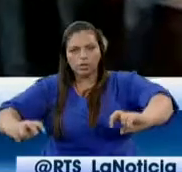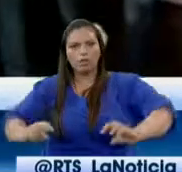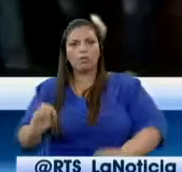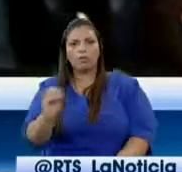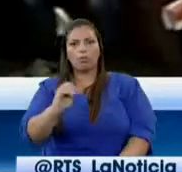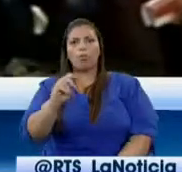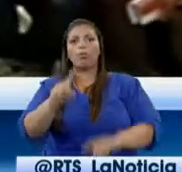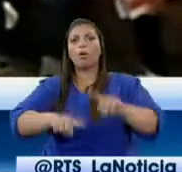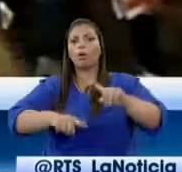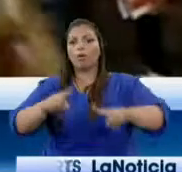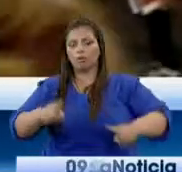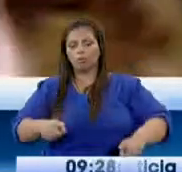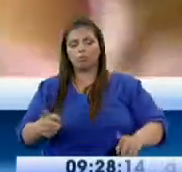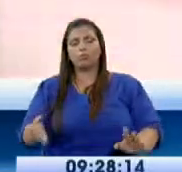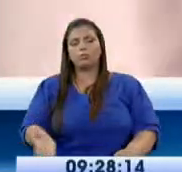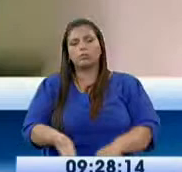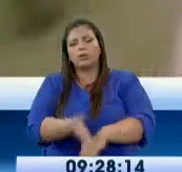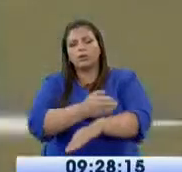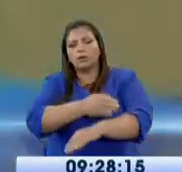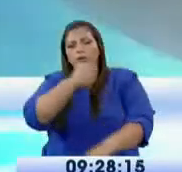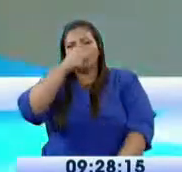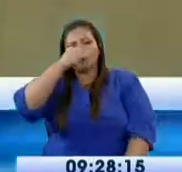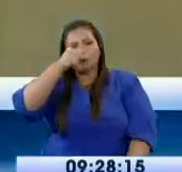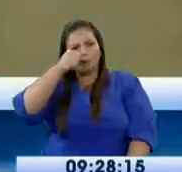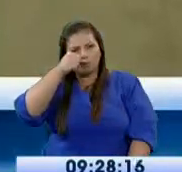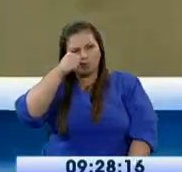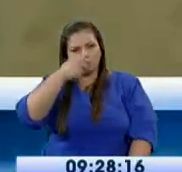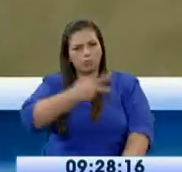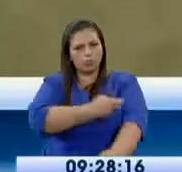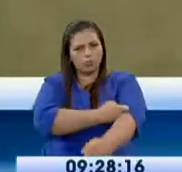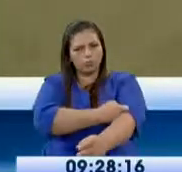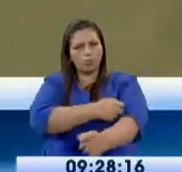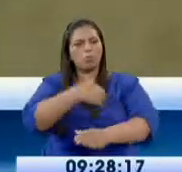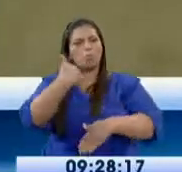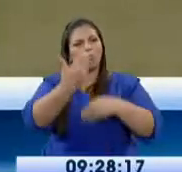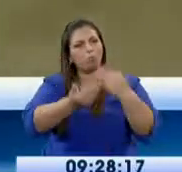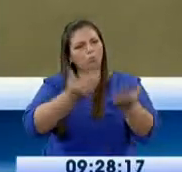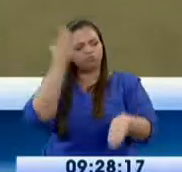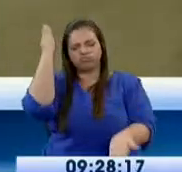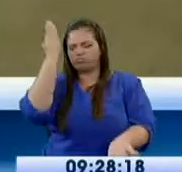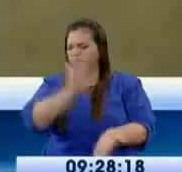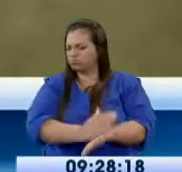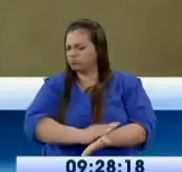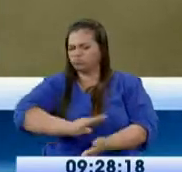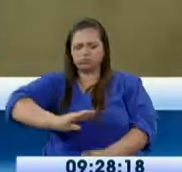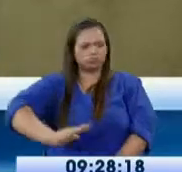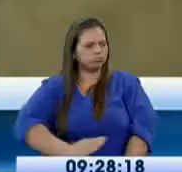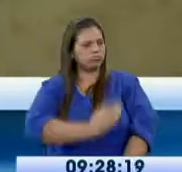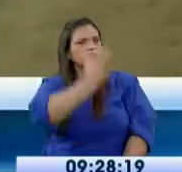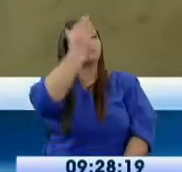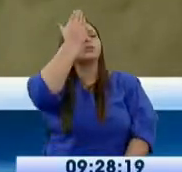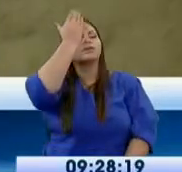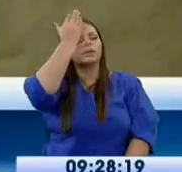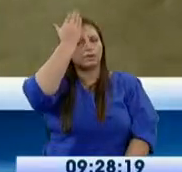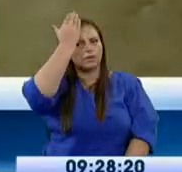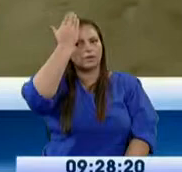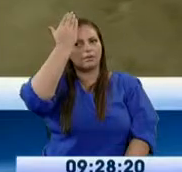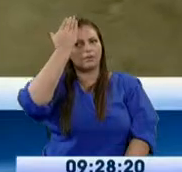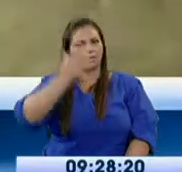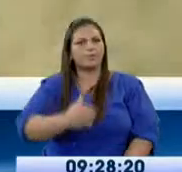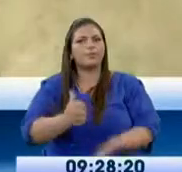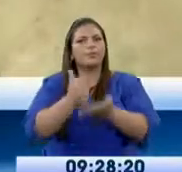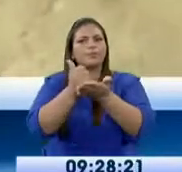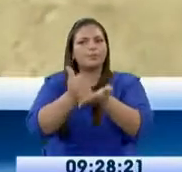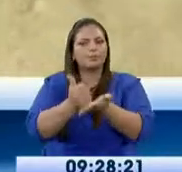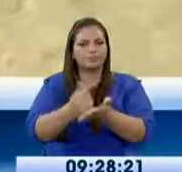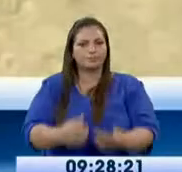charlas para poder ayudarlos un poco junto con nuestros psicólogos. Es importante que la ciudadanía que a esta hora nos está escuchando sepa